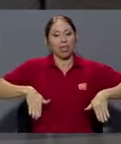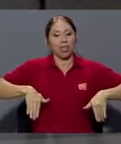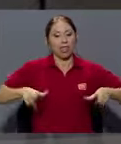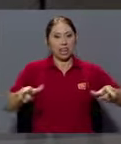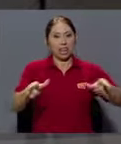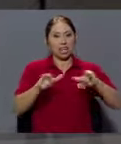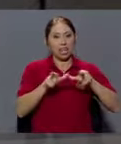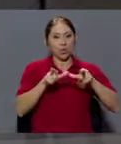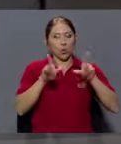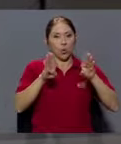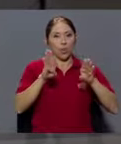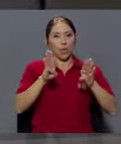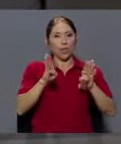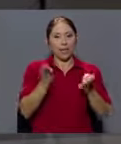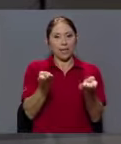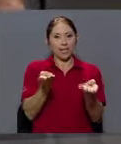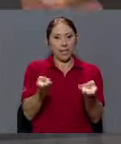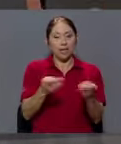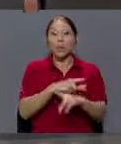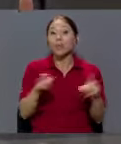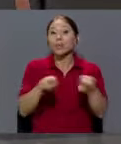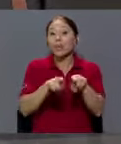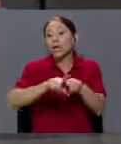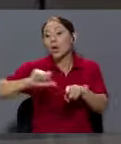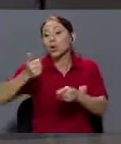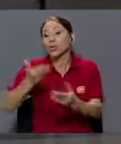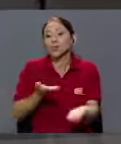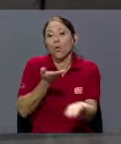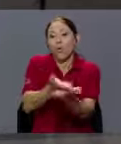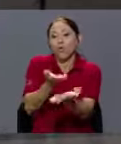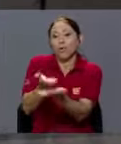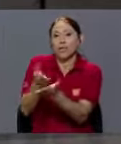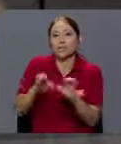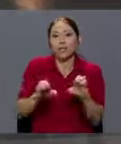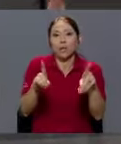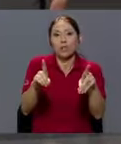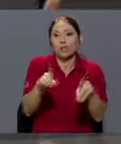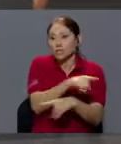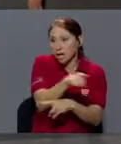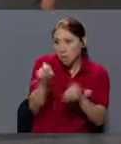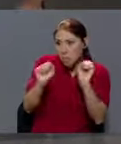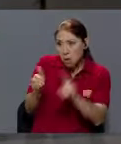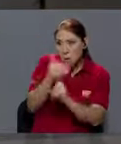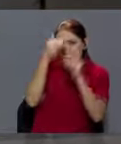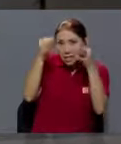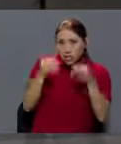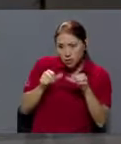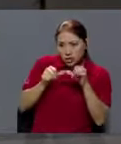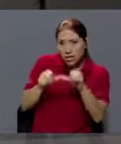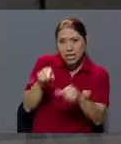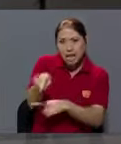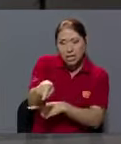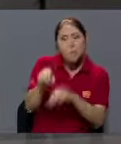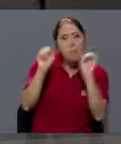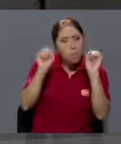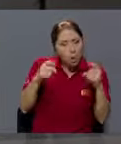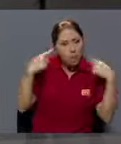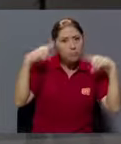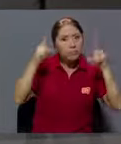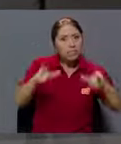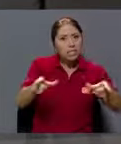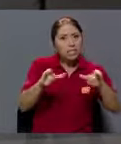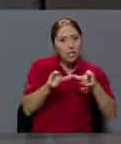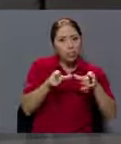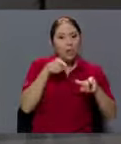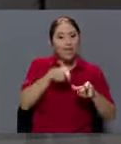de bachillerato, pero también hay que decir que hay otras ofertas educativas que el estudiante puede optar por ellas y que le permite también obtener su